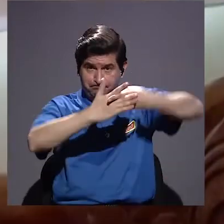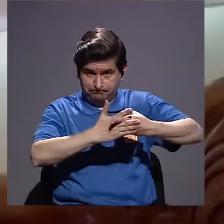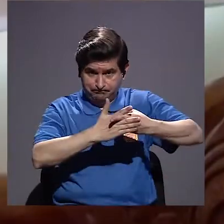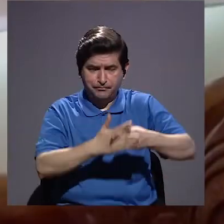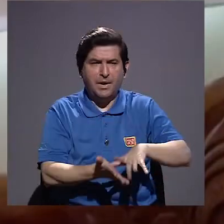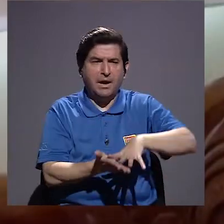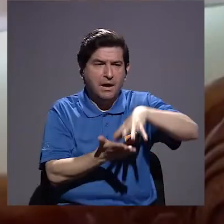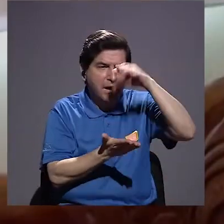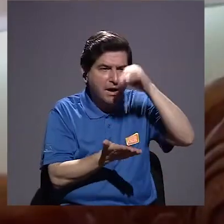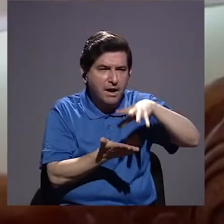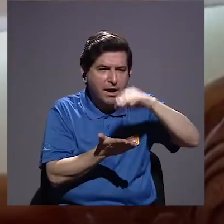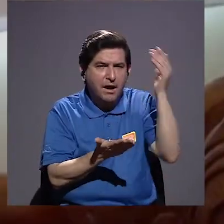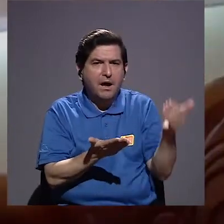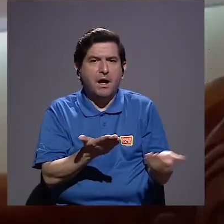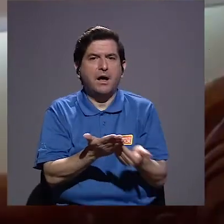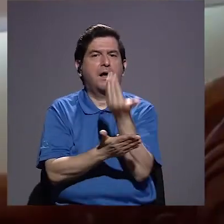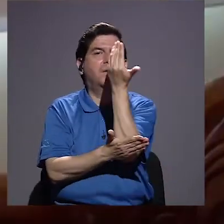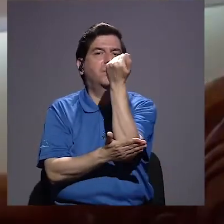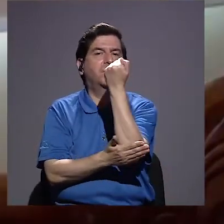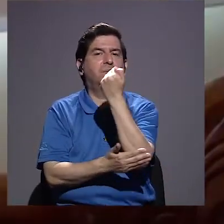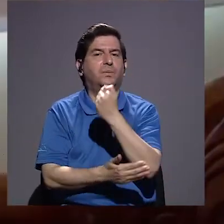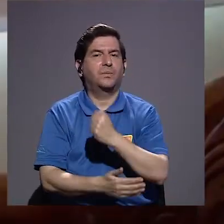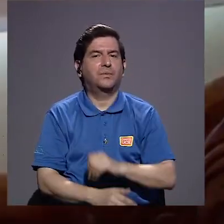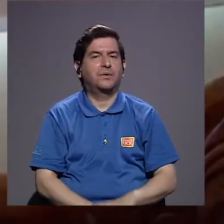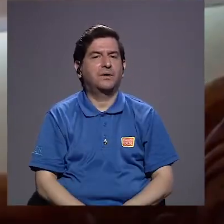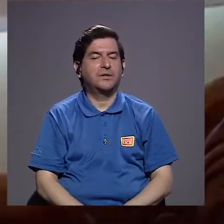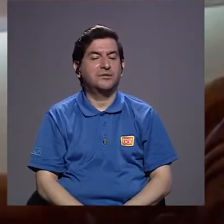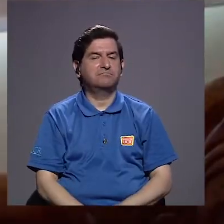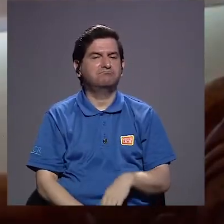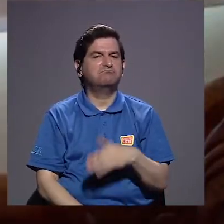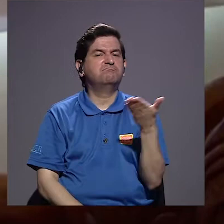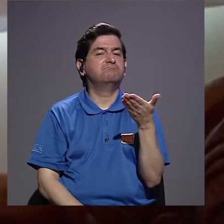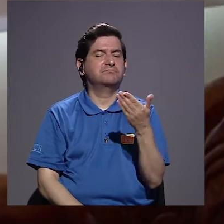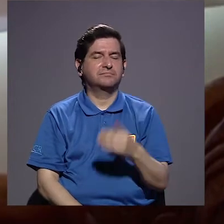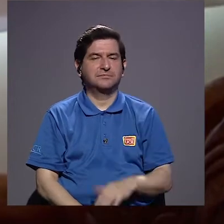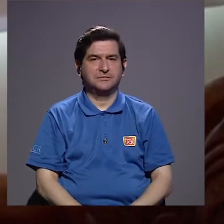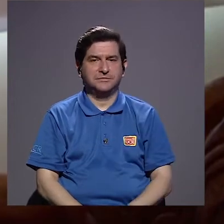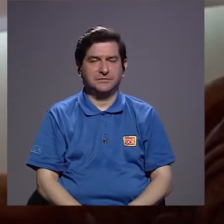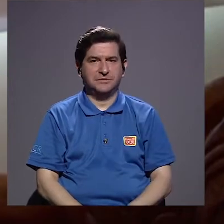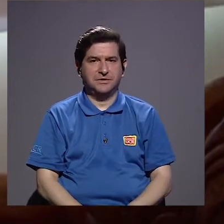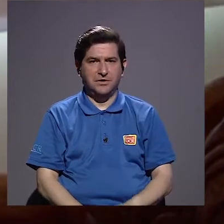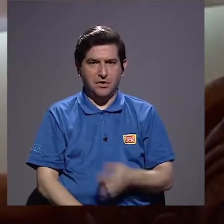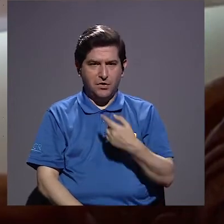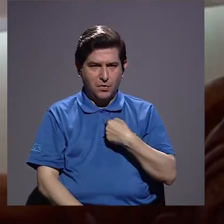un aprendizaje nuevo. Empieza la necesidad de ir